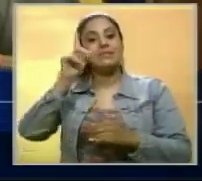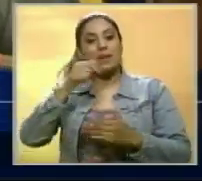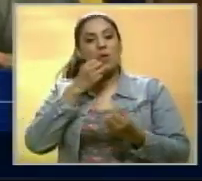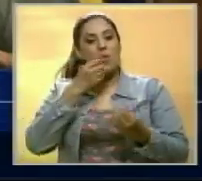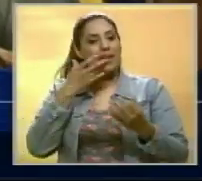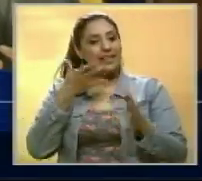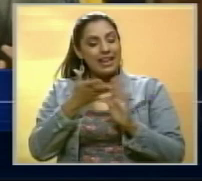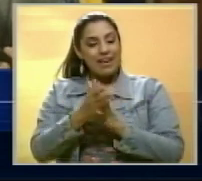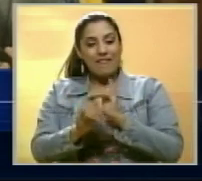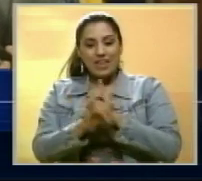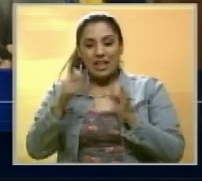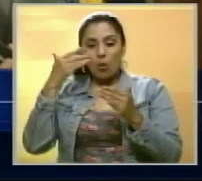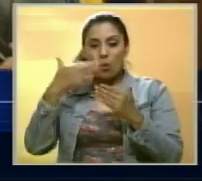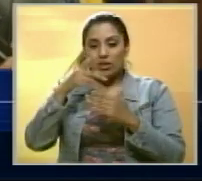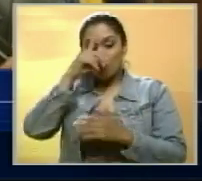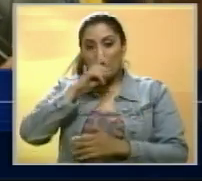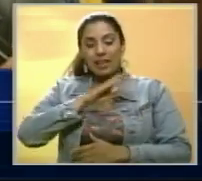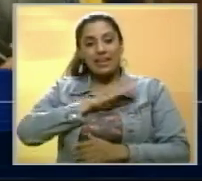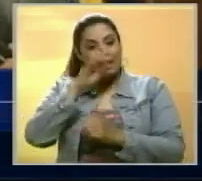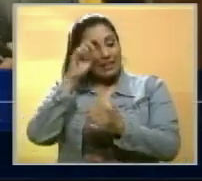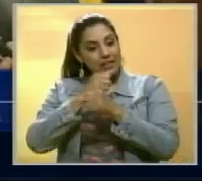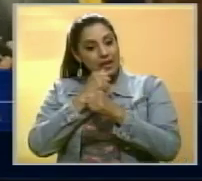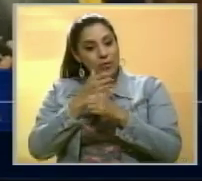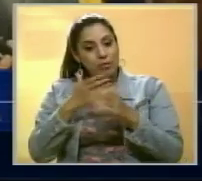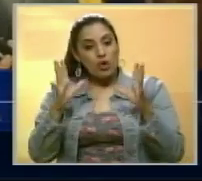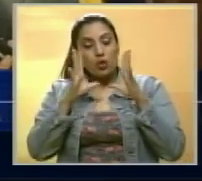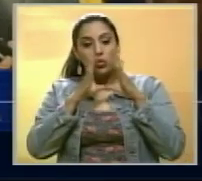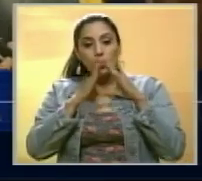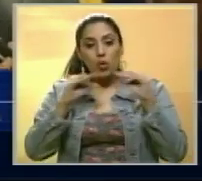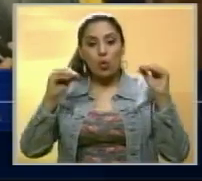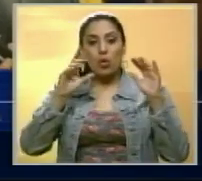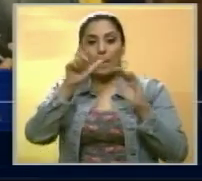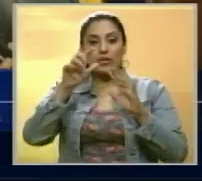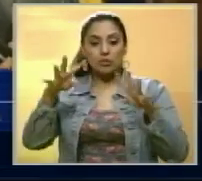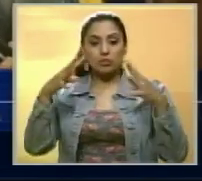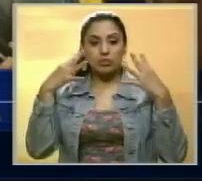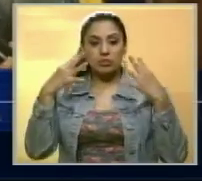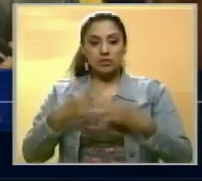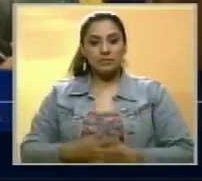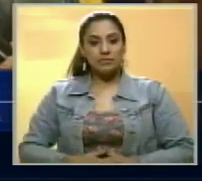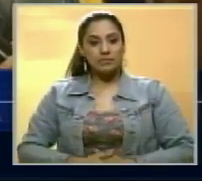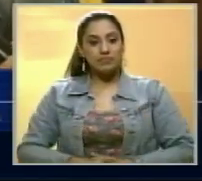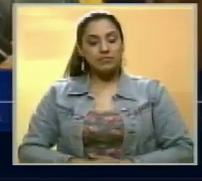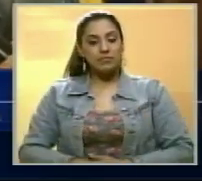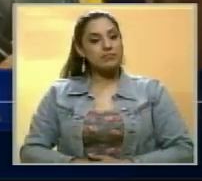que para finales de año estará en funcionamiento para todo el público. Este año,